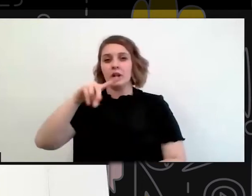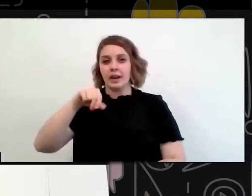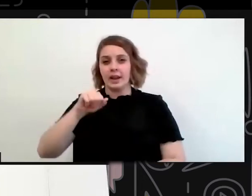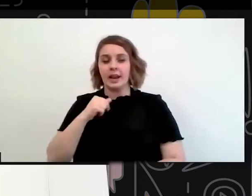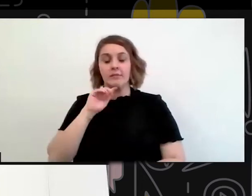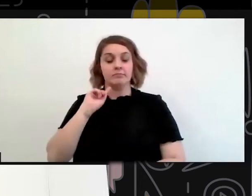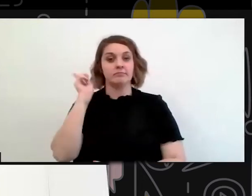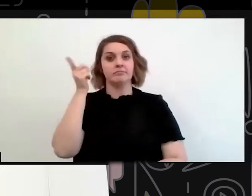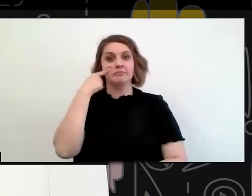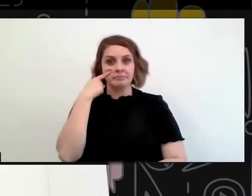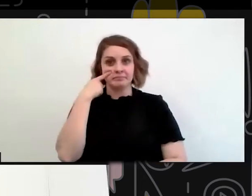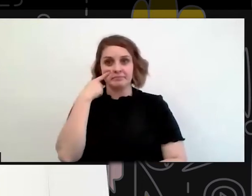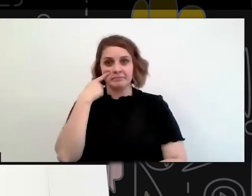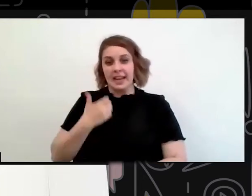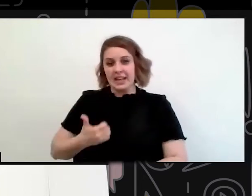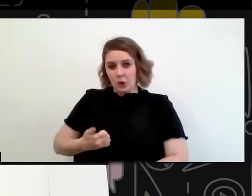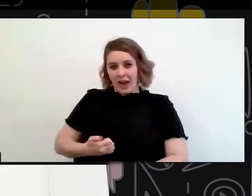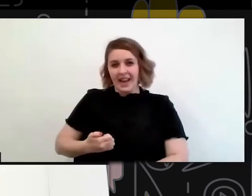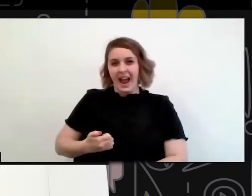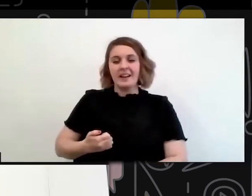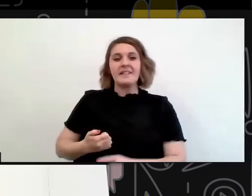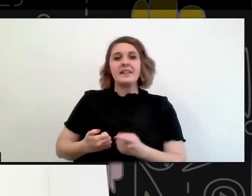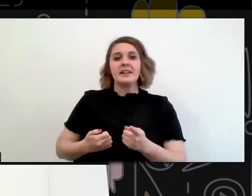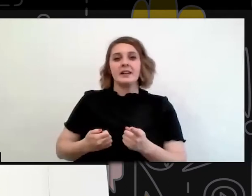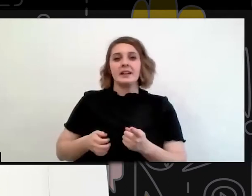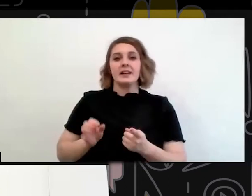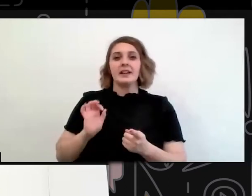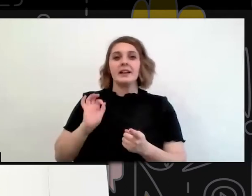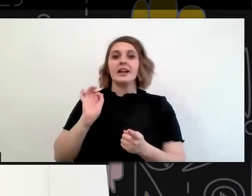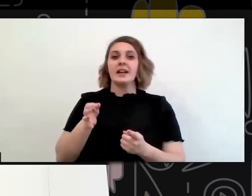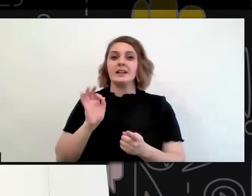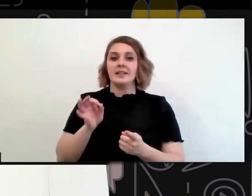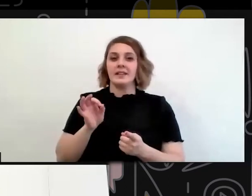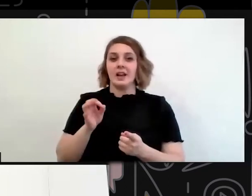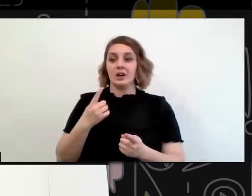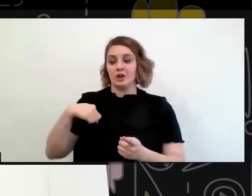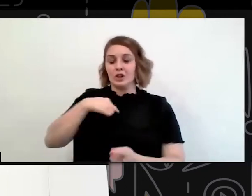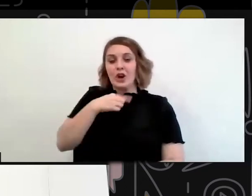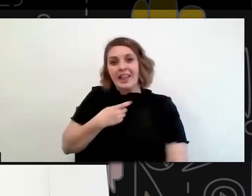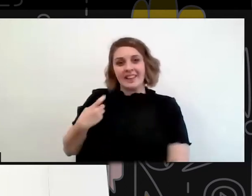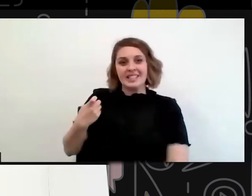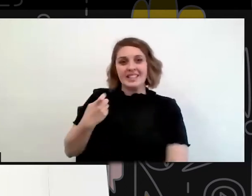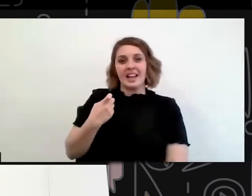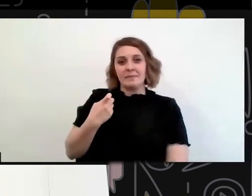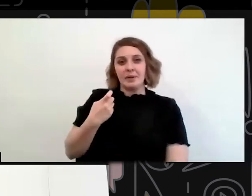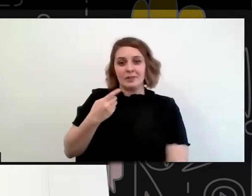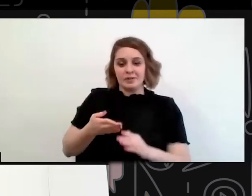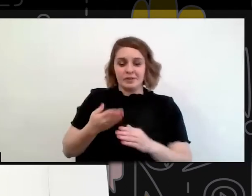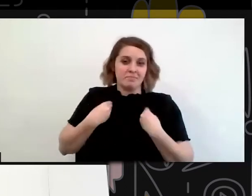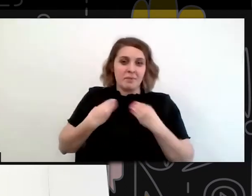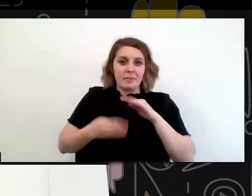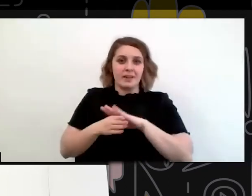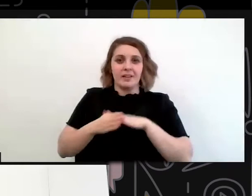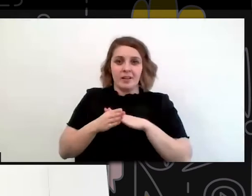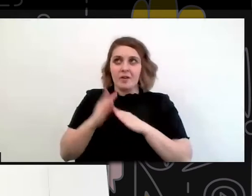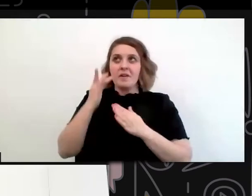insulina. Sin duda, gotas de vida para los que necesitamos para vivir. Aparte